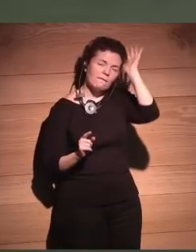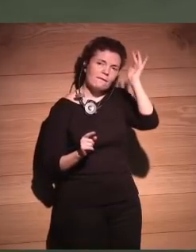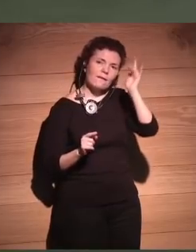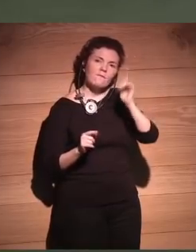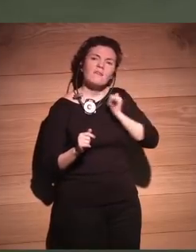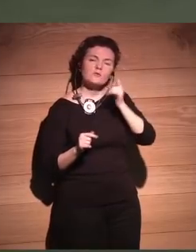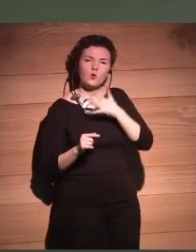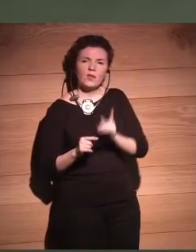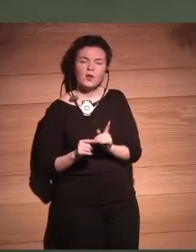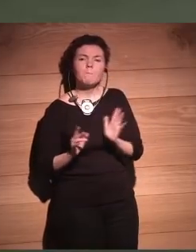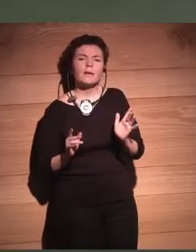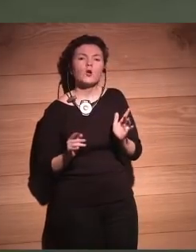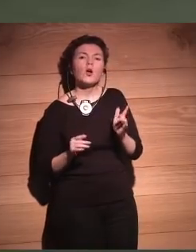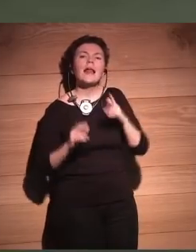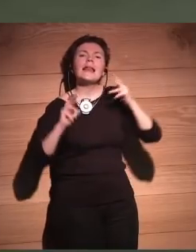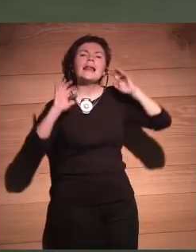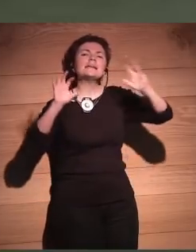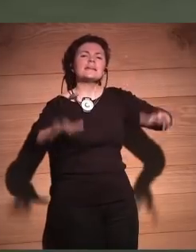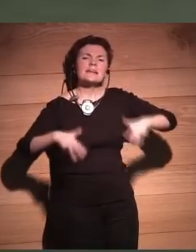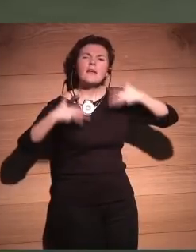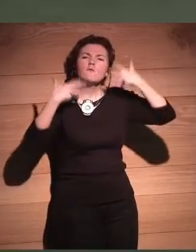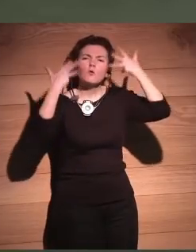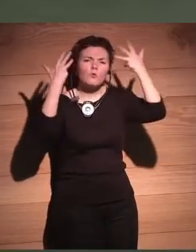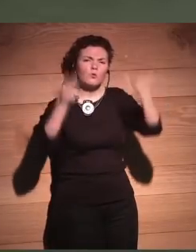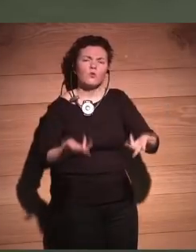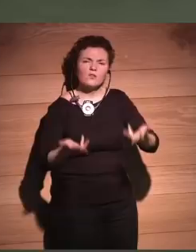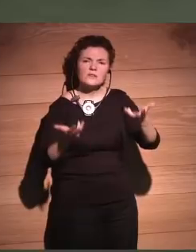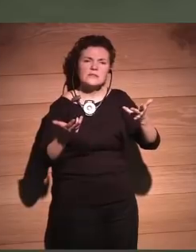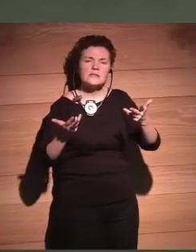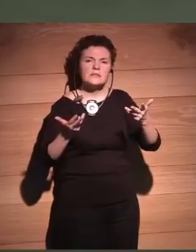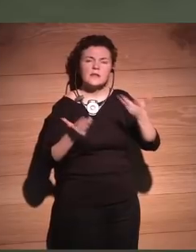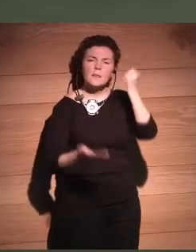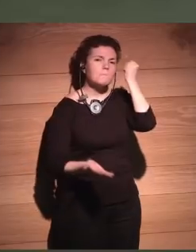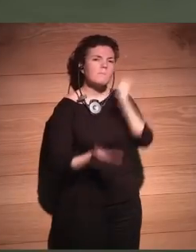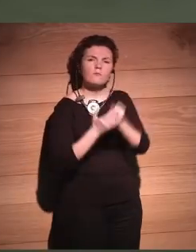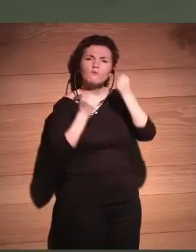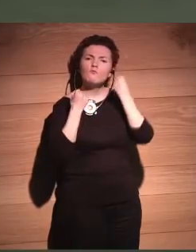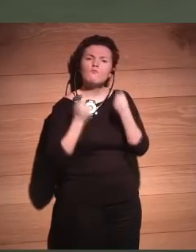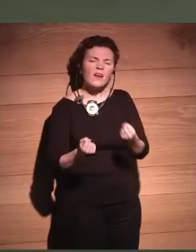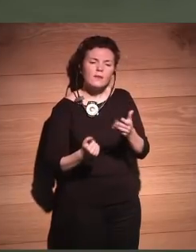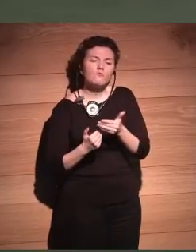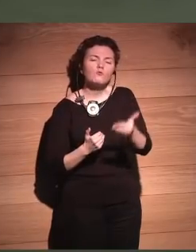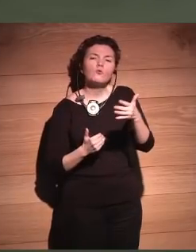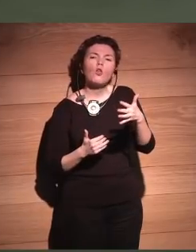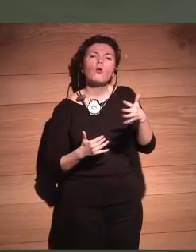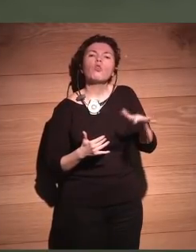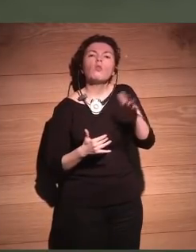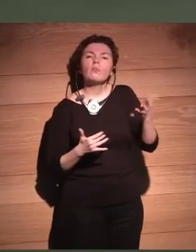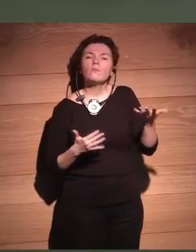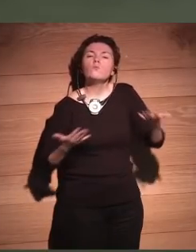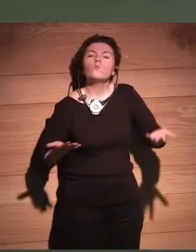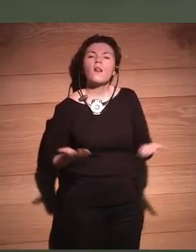¿dónde están las revoluciones que realmente van a tener un impacto grande?